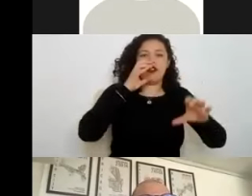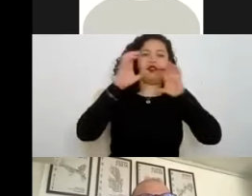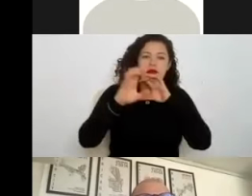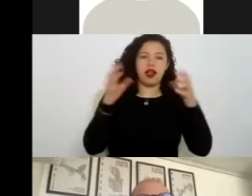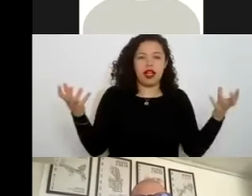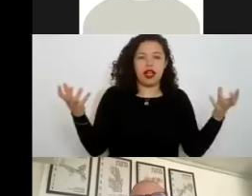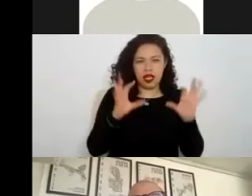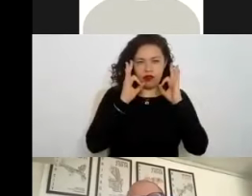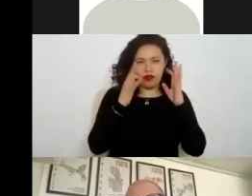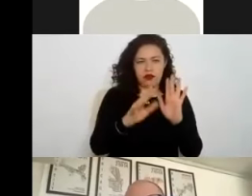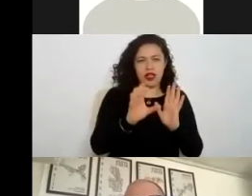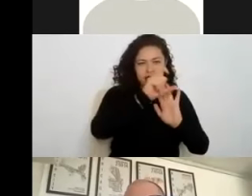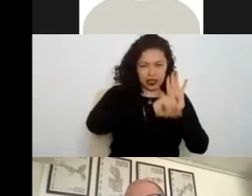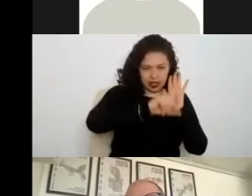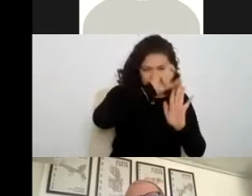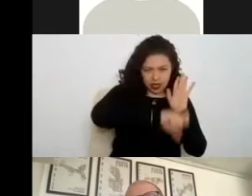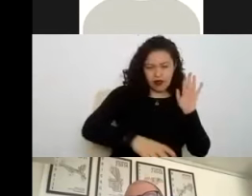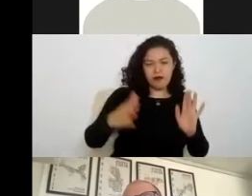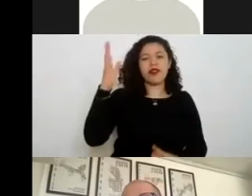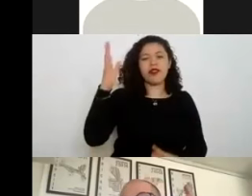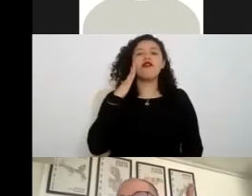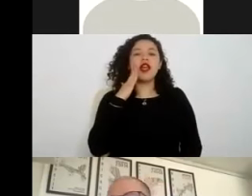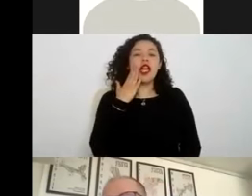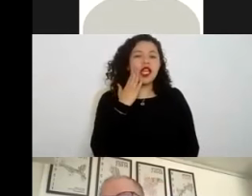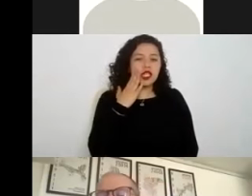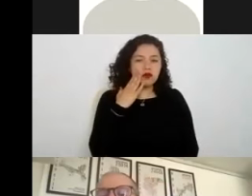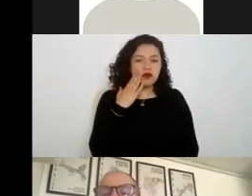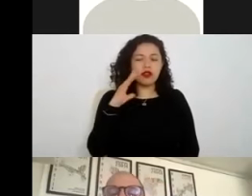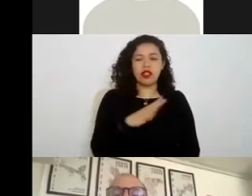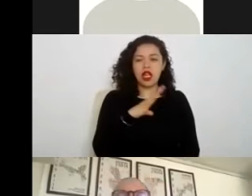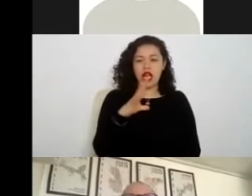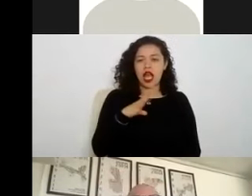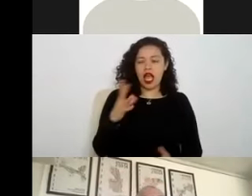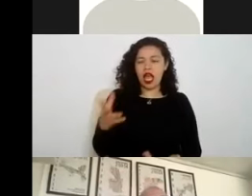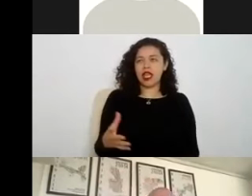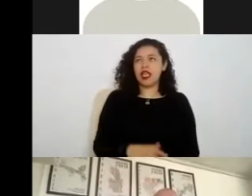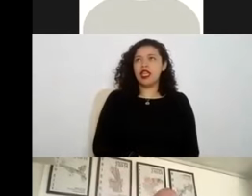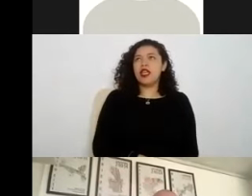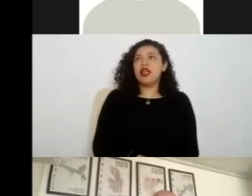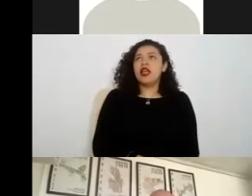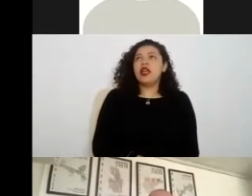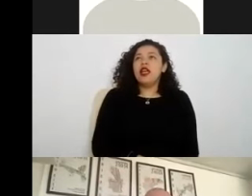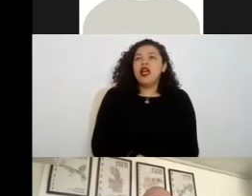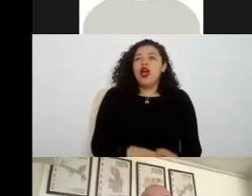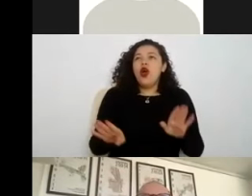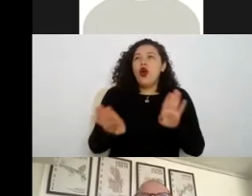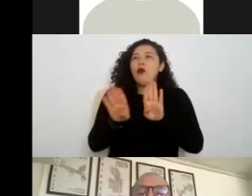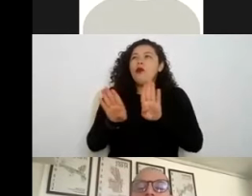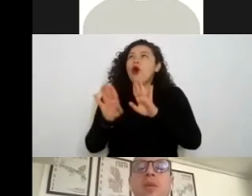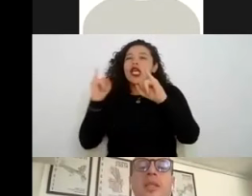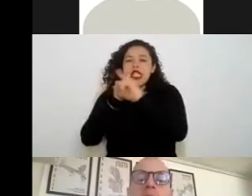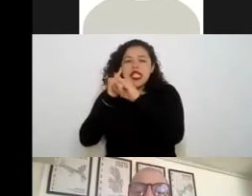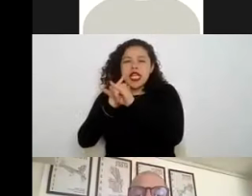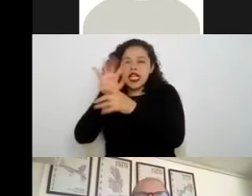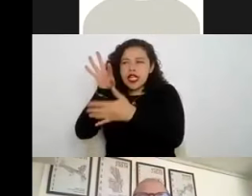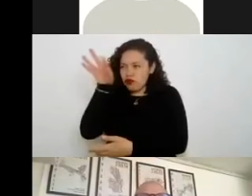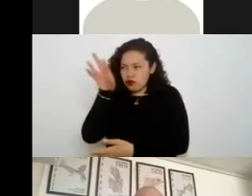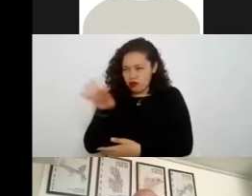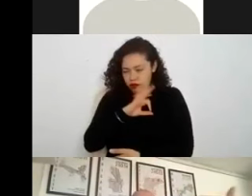de Instagram? ¿A través de Facebook? ¿Tienen un newsletter? Entonces, todos estos puntos de contacto, pues siempre te